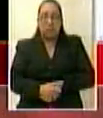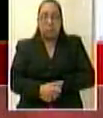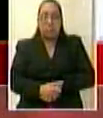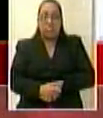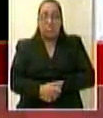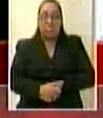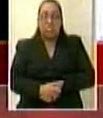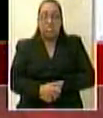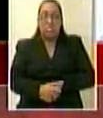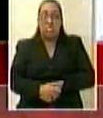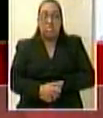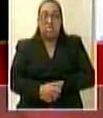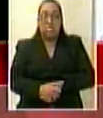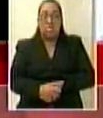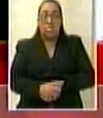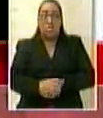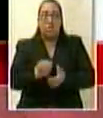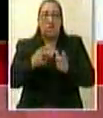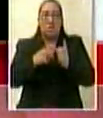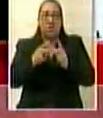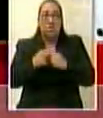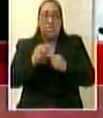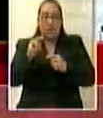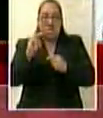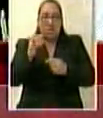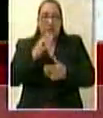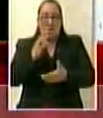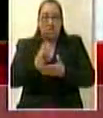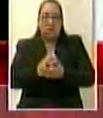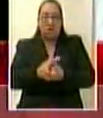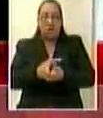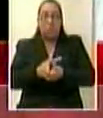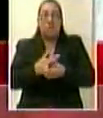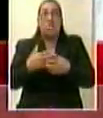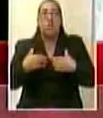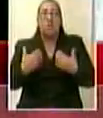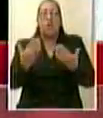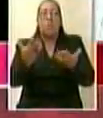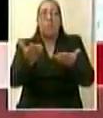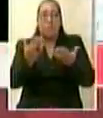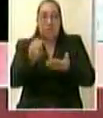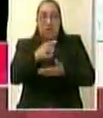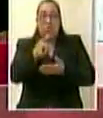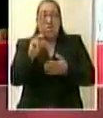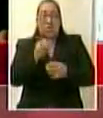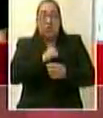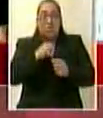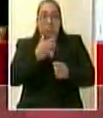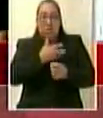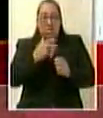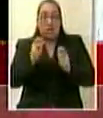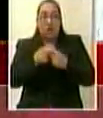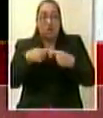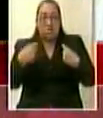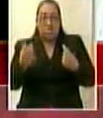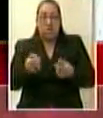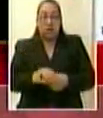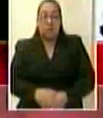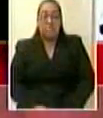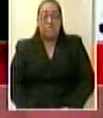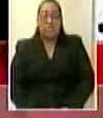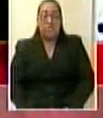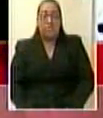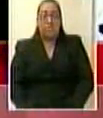esta institución. En tal sentido, pido a ustedes, señor presidente y señores